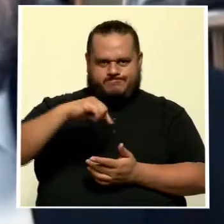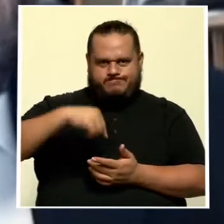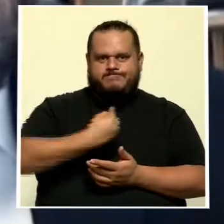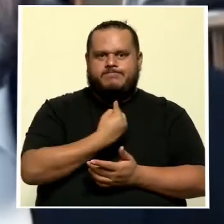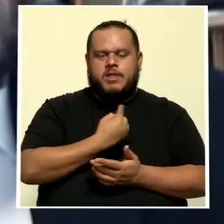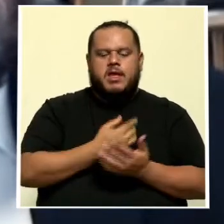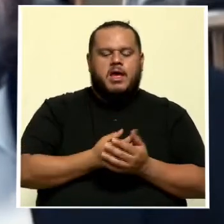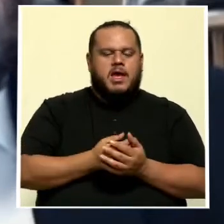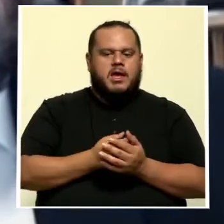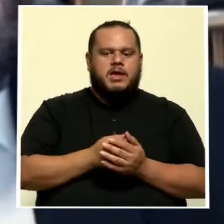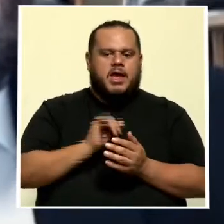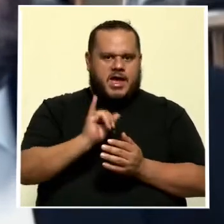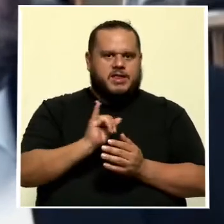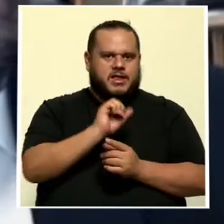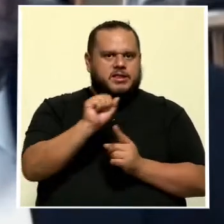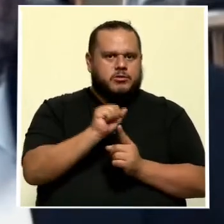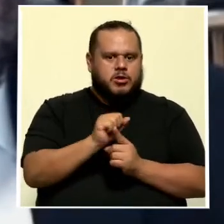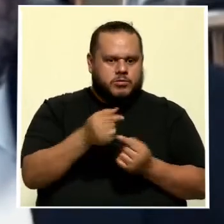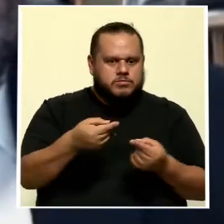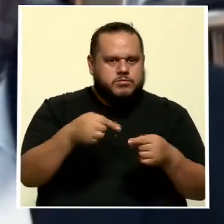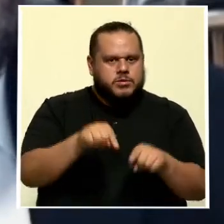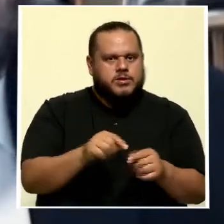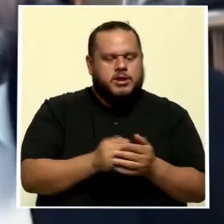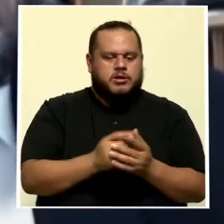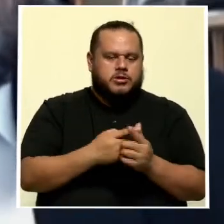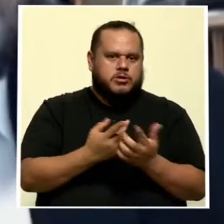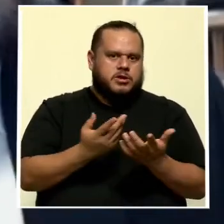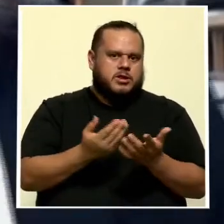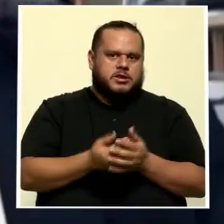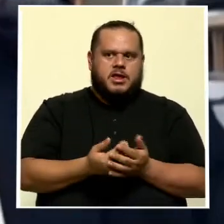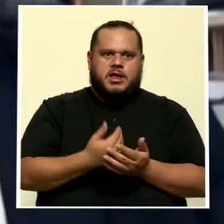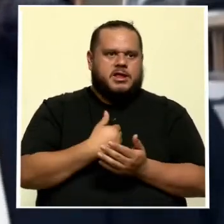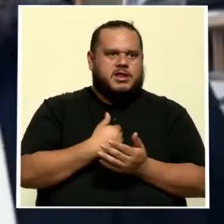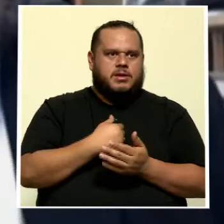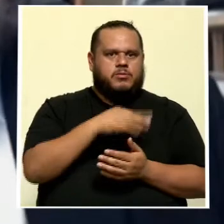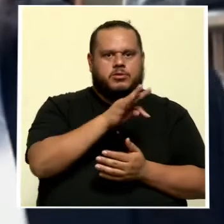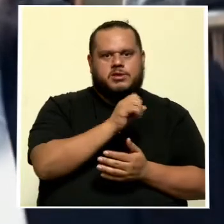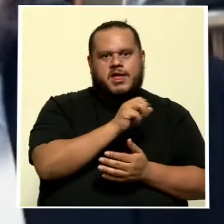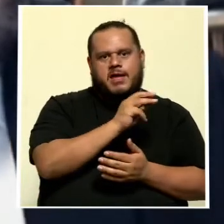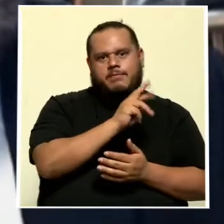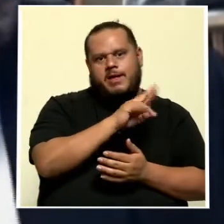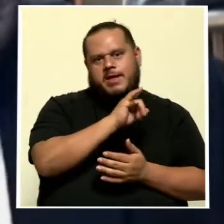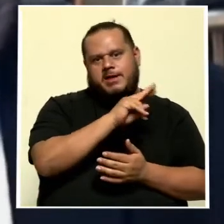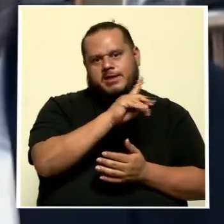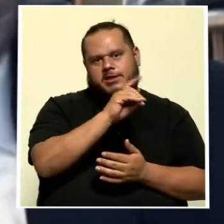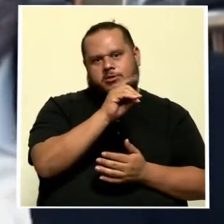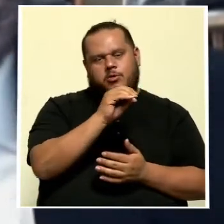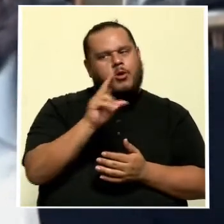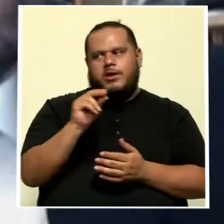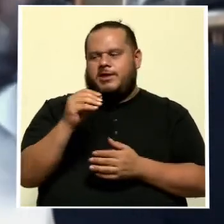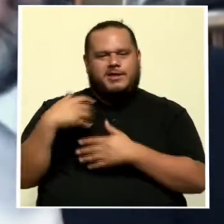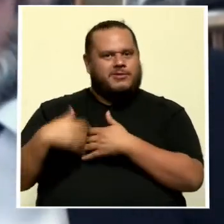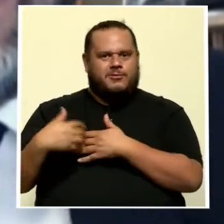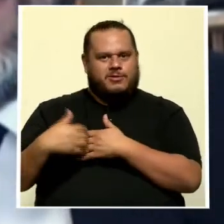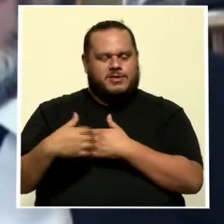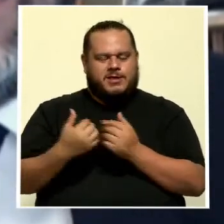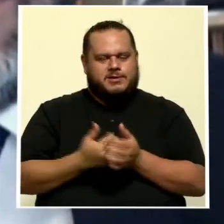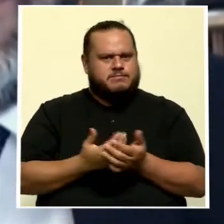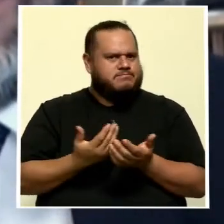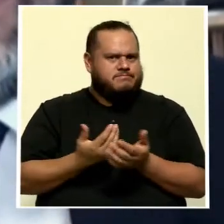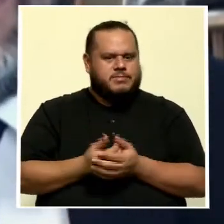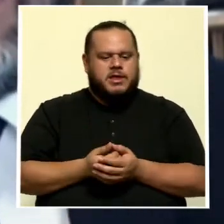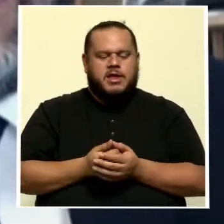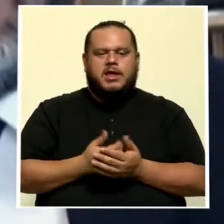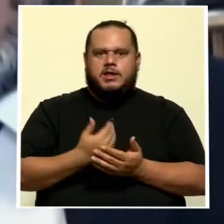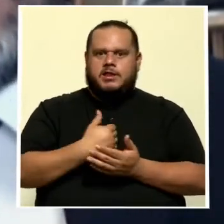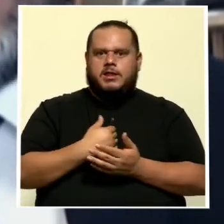que está pasando, sería que tenemos tamarindo en lugar de sangre. Y si también he tenido